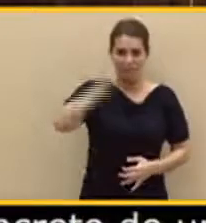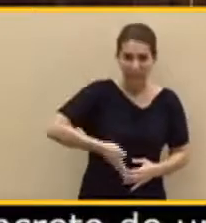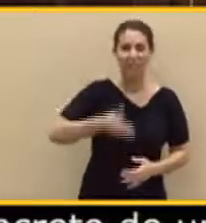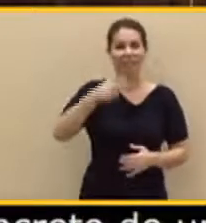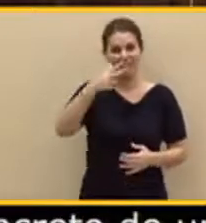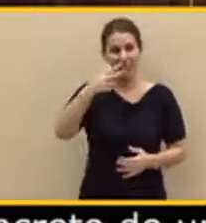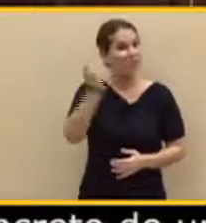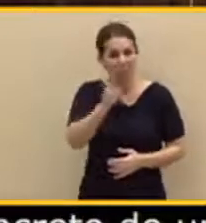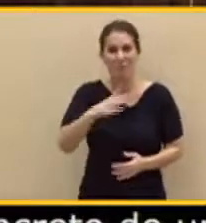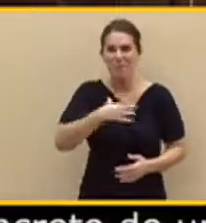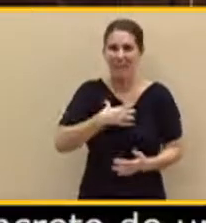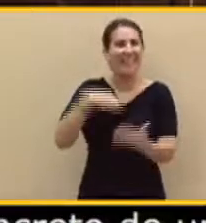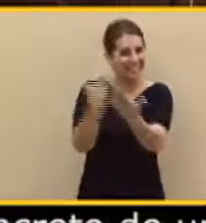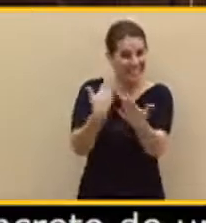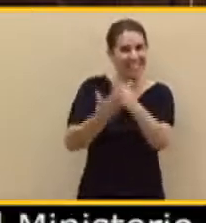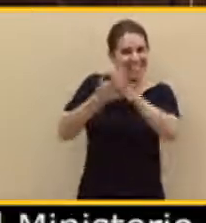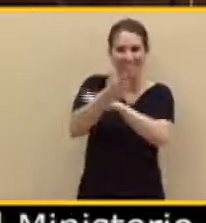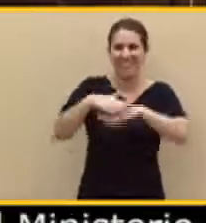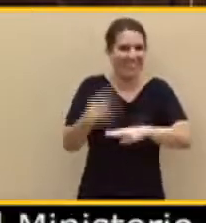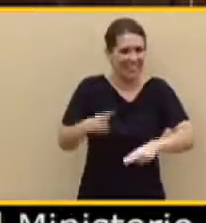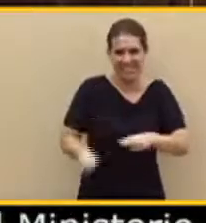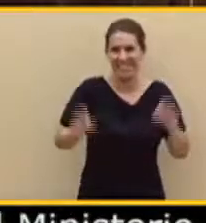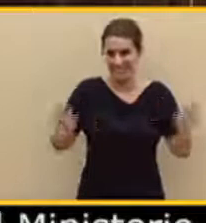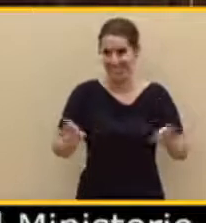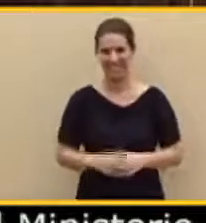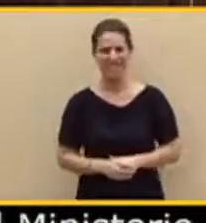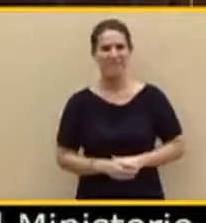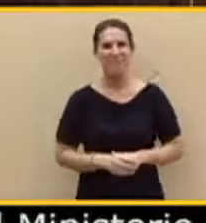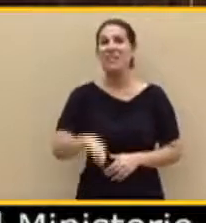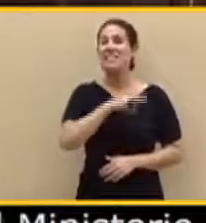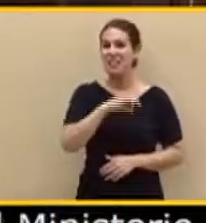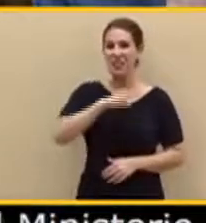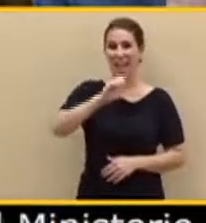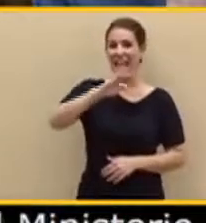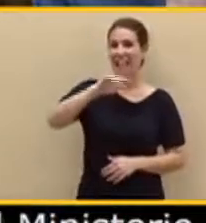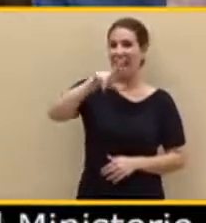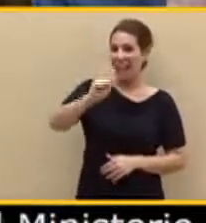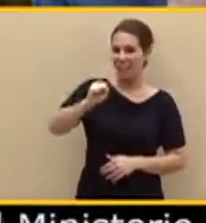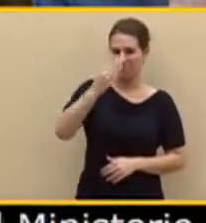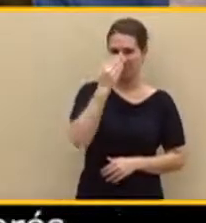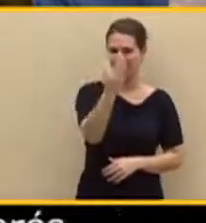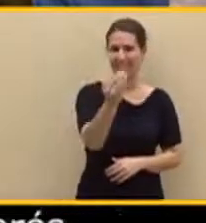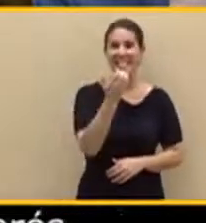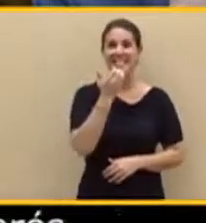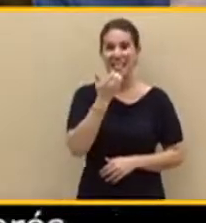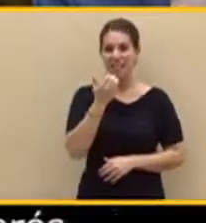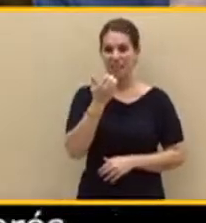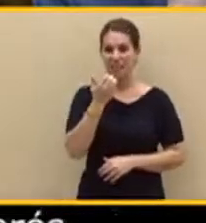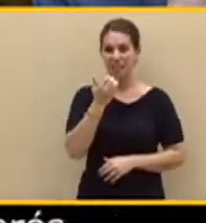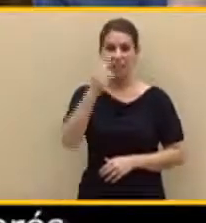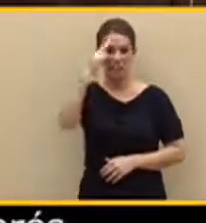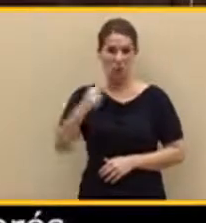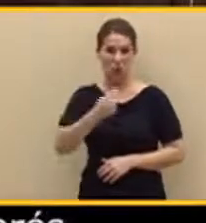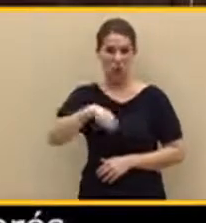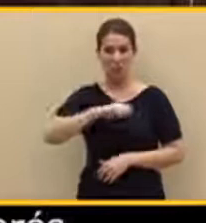interés eminentemente político e ideológico. Señor Catalá, honestamente se lo digo, si no dimite por respeto a España, hágalo por respeto a